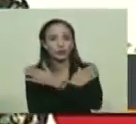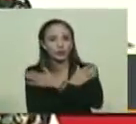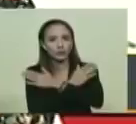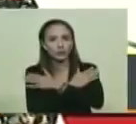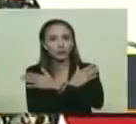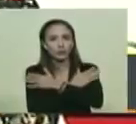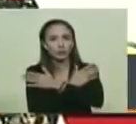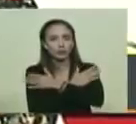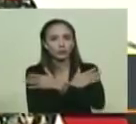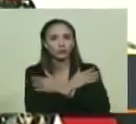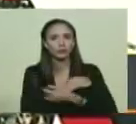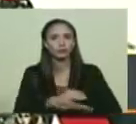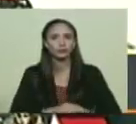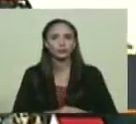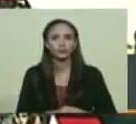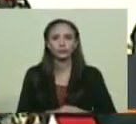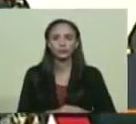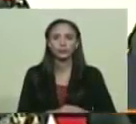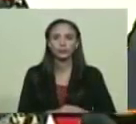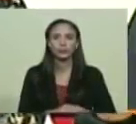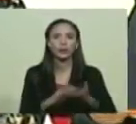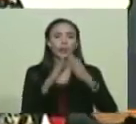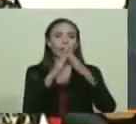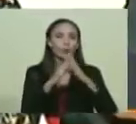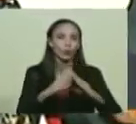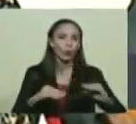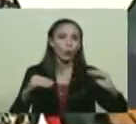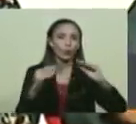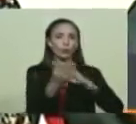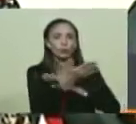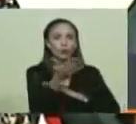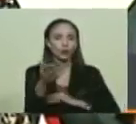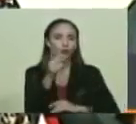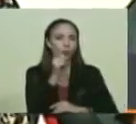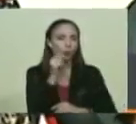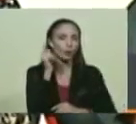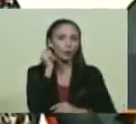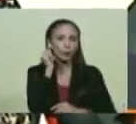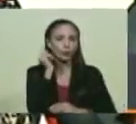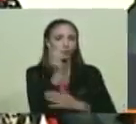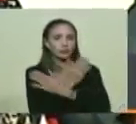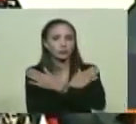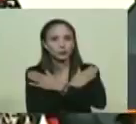Felicitaciones a todas y a todos